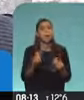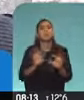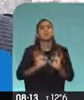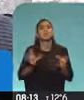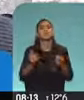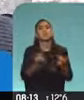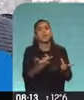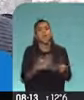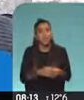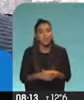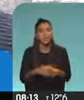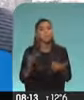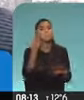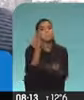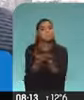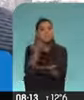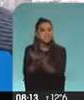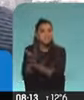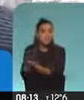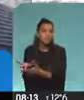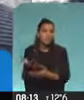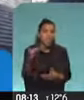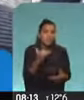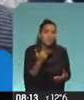licencia. Están presentando, todos los días les